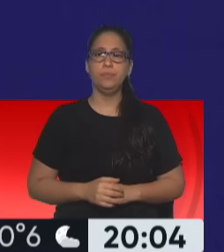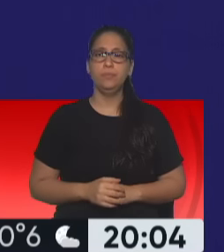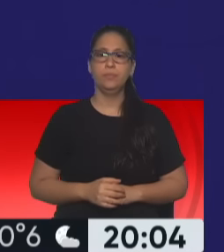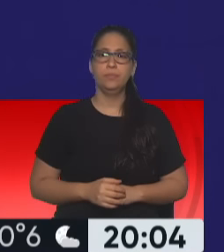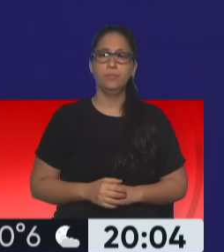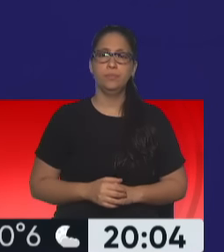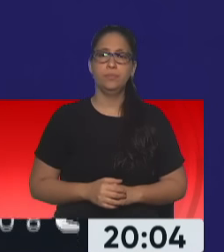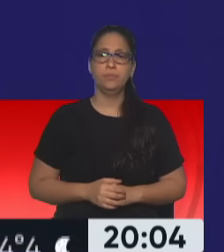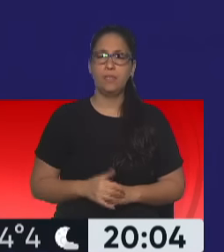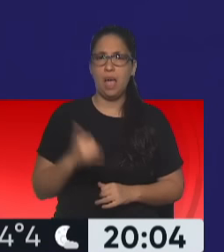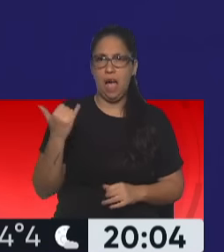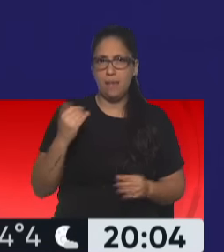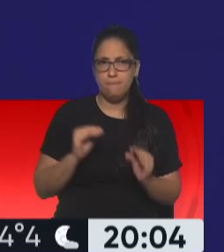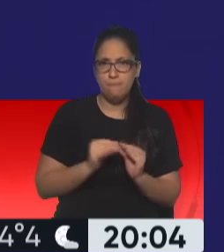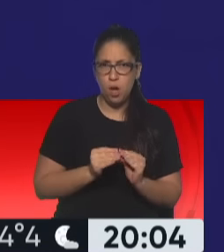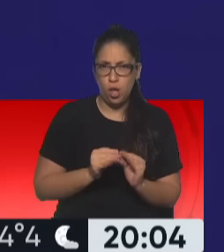con razón,